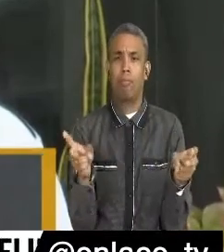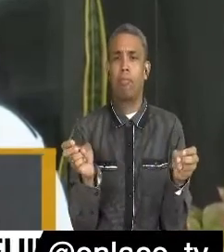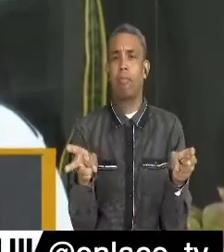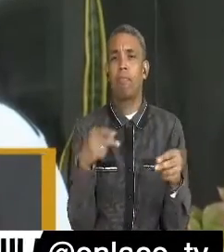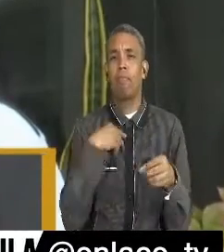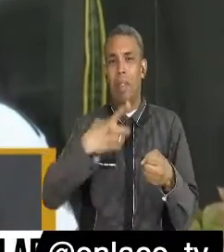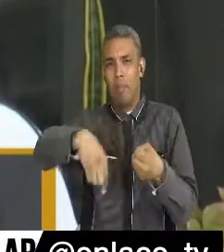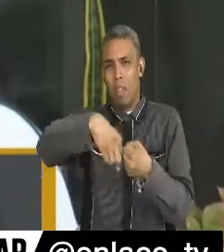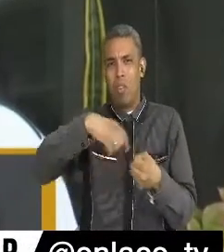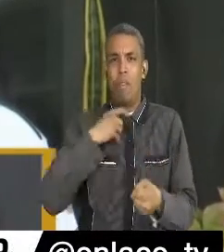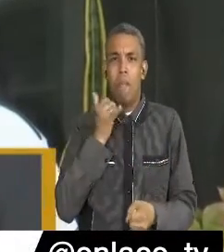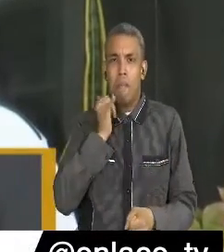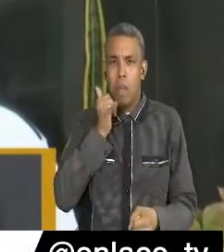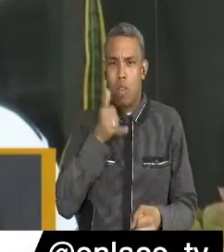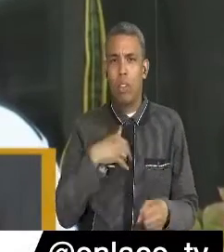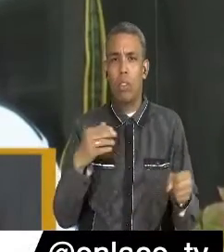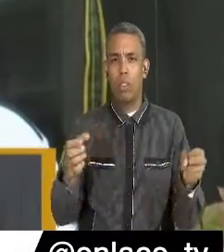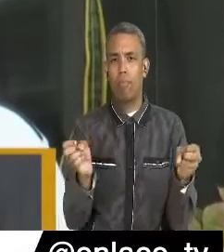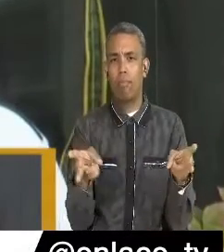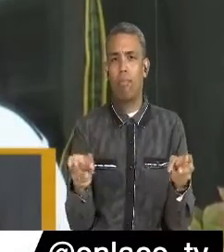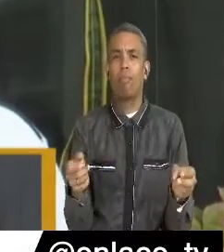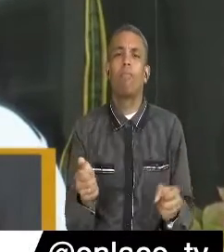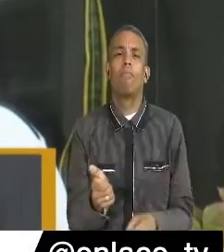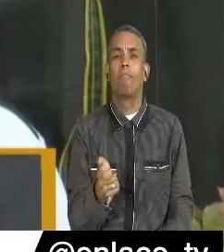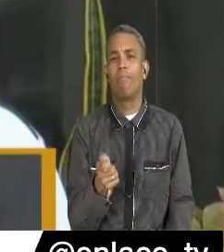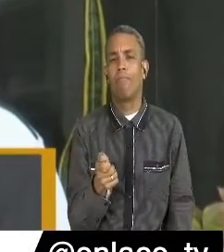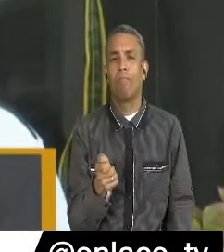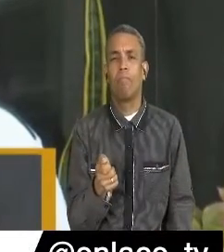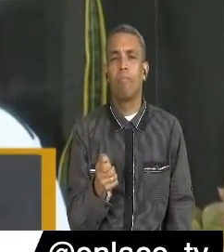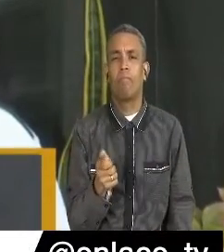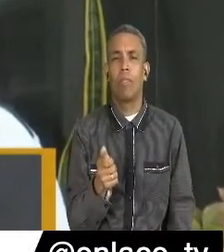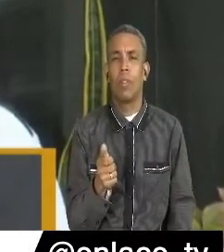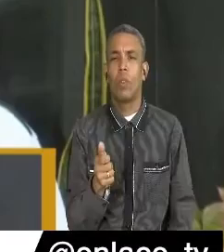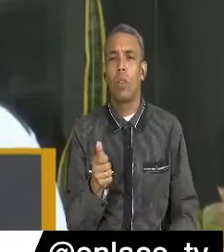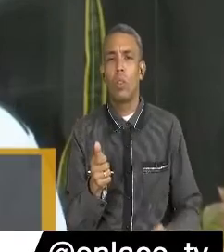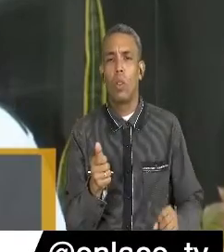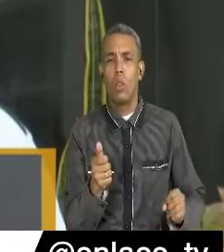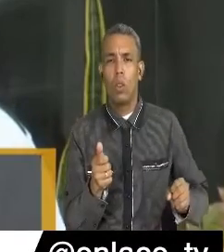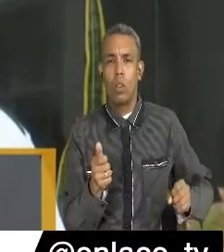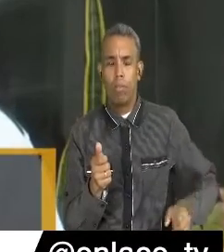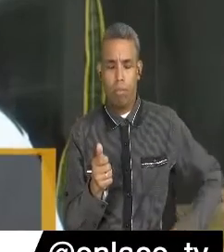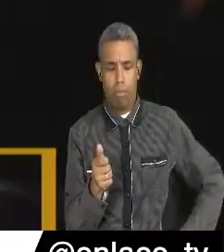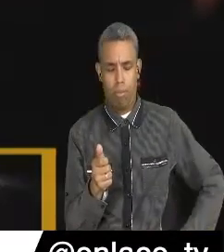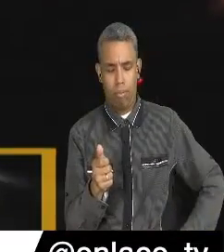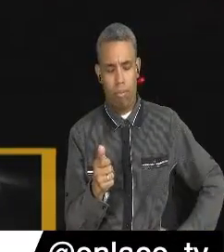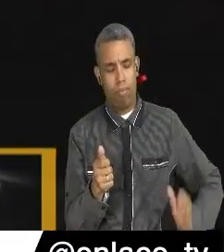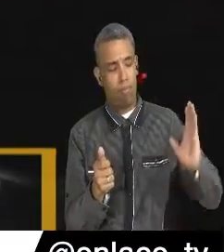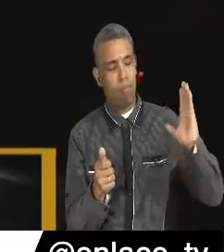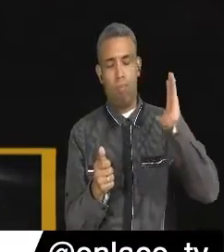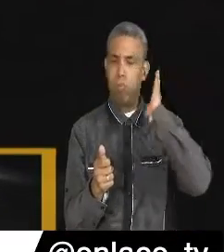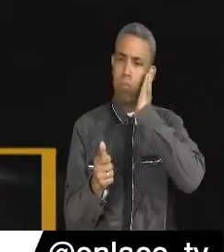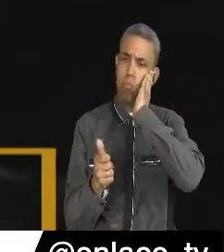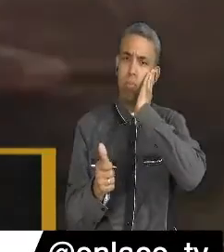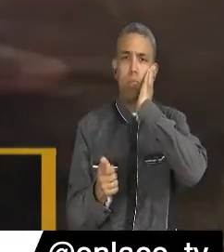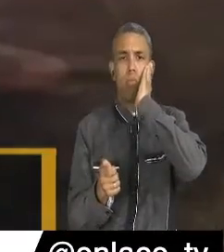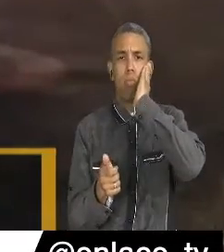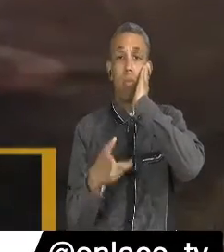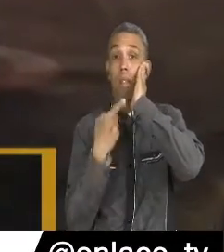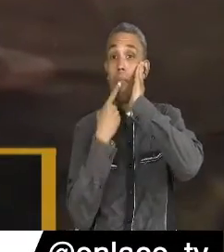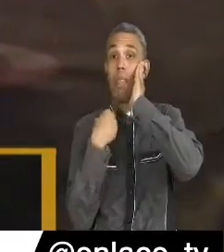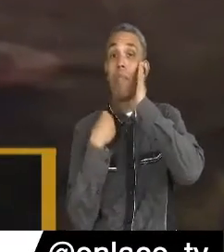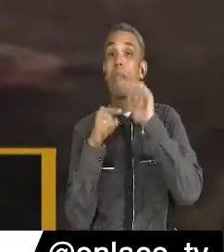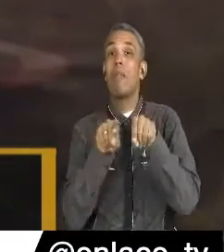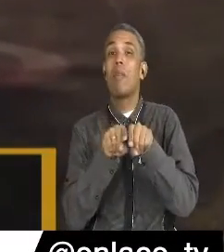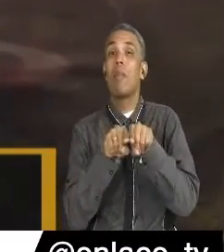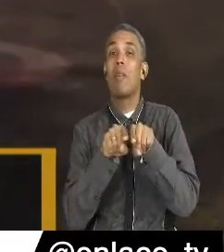Alianza, recibo una llamada de mi hermano aquí en Barranca Bermeja, donde me informa que inicialmente que mi hijo